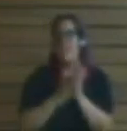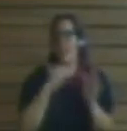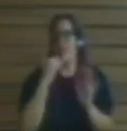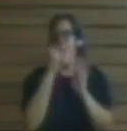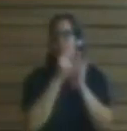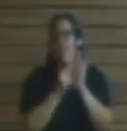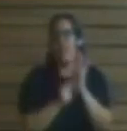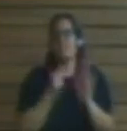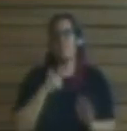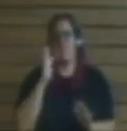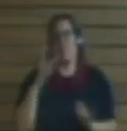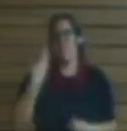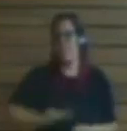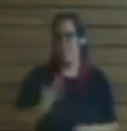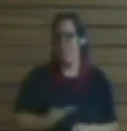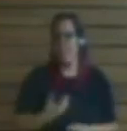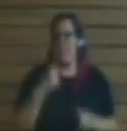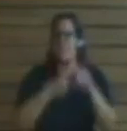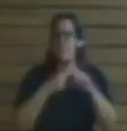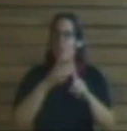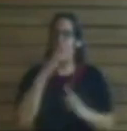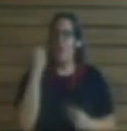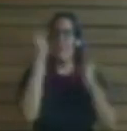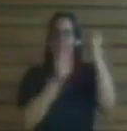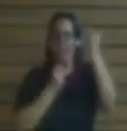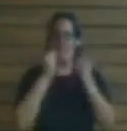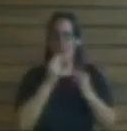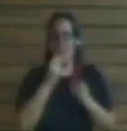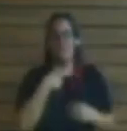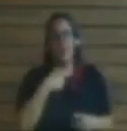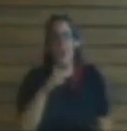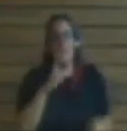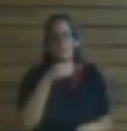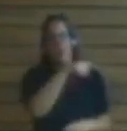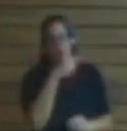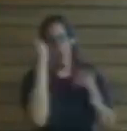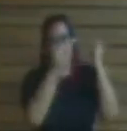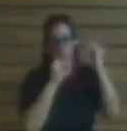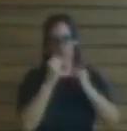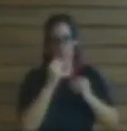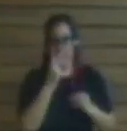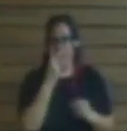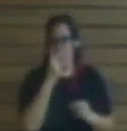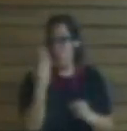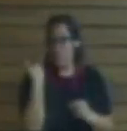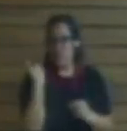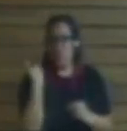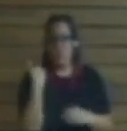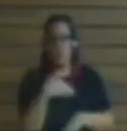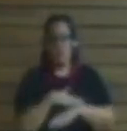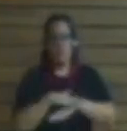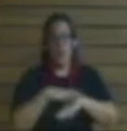me parece que son importantes. Sobre todo para que se reflexione, señora Barcos, y espero que reflexione. Fíjese, los dos últimos años de gobierno de UPN,